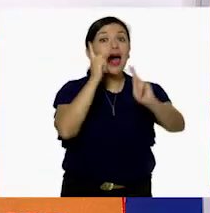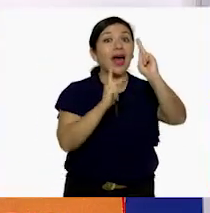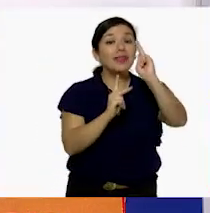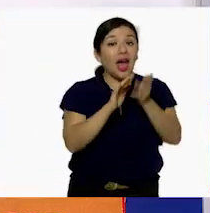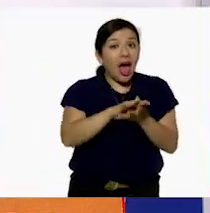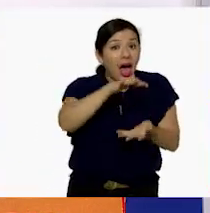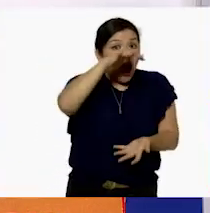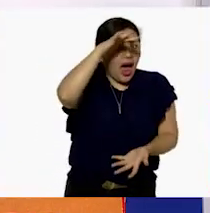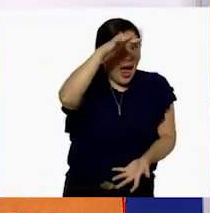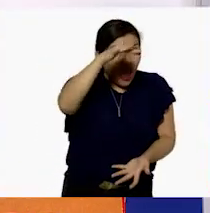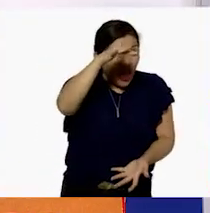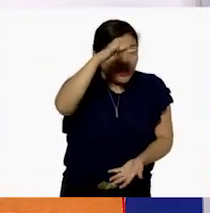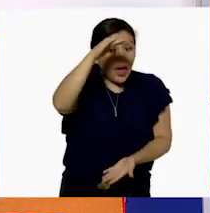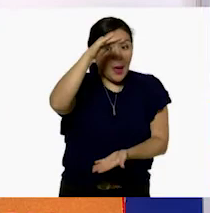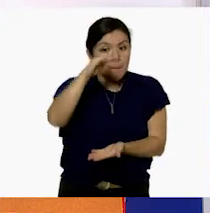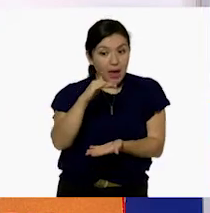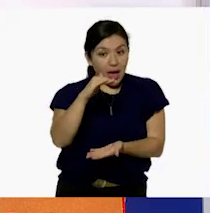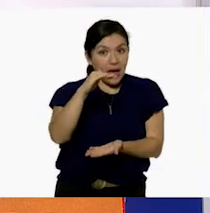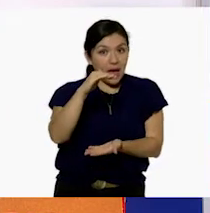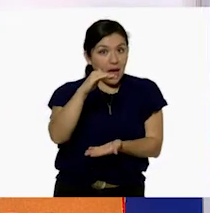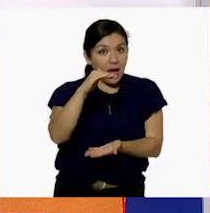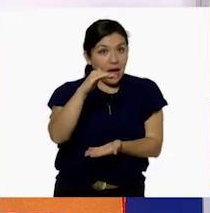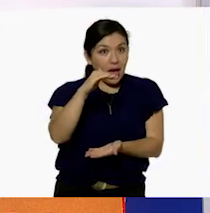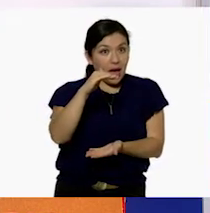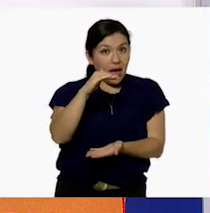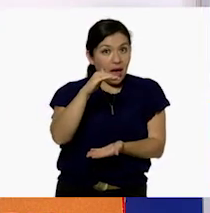eran grandes, pequeñas y...